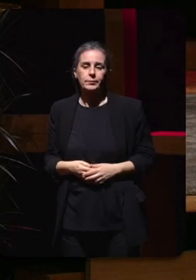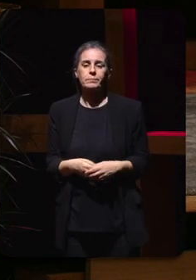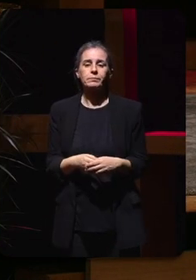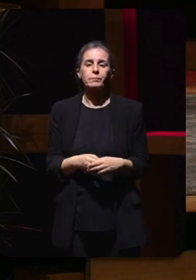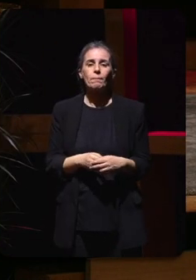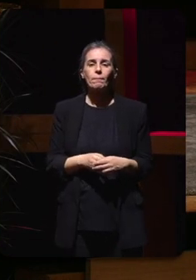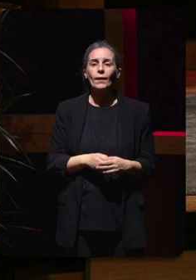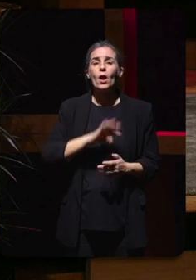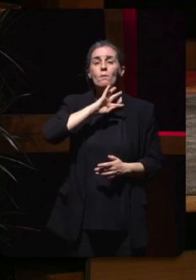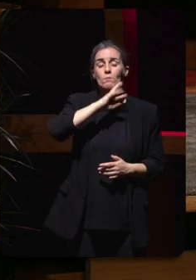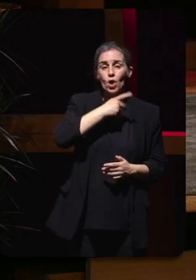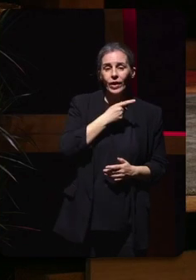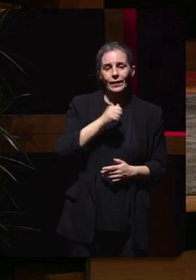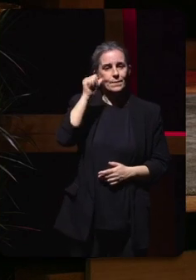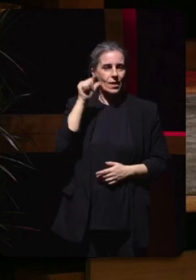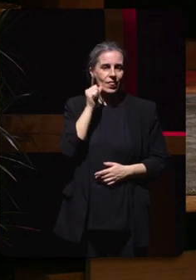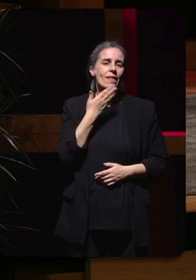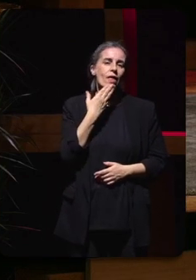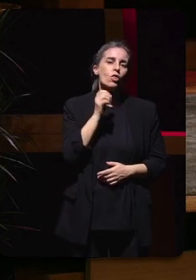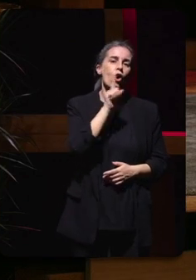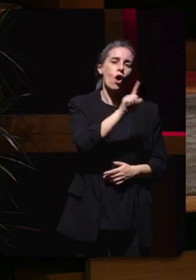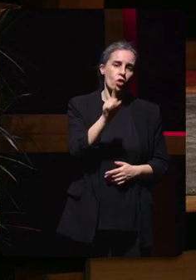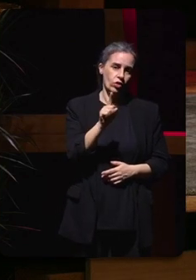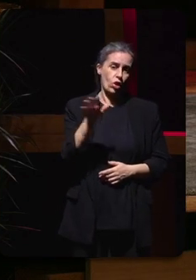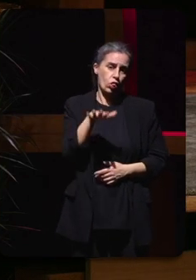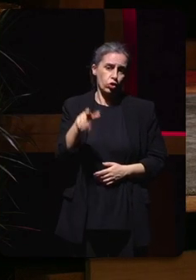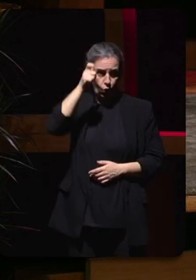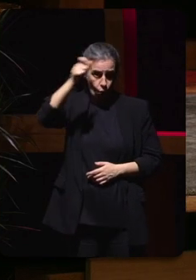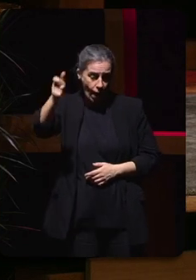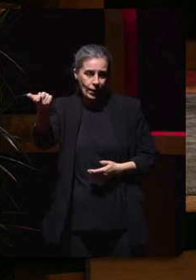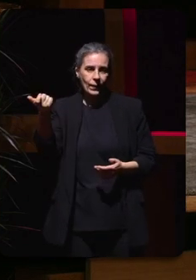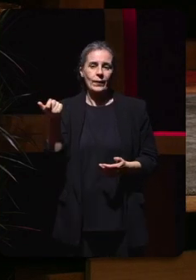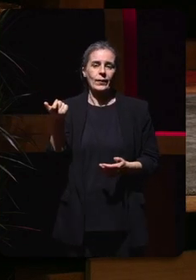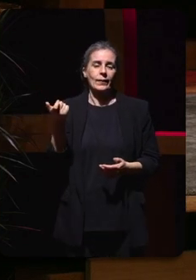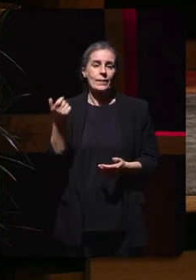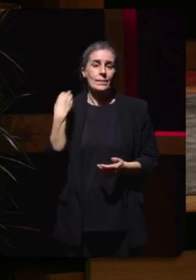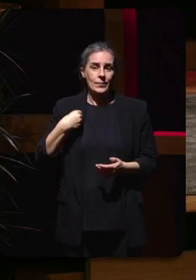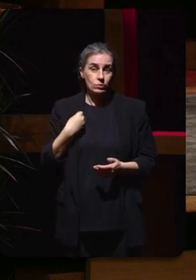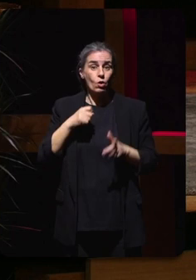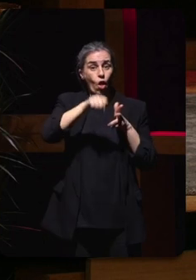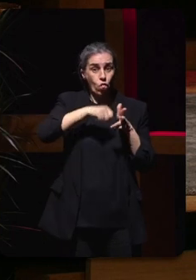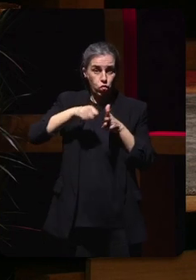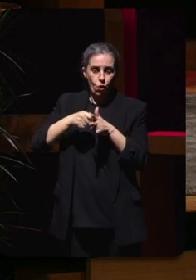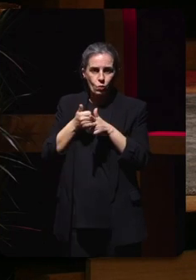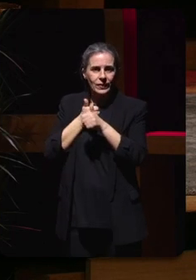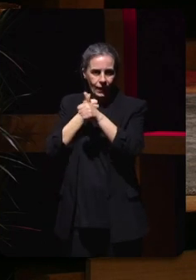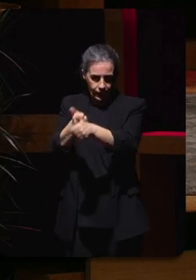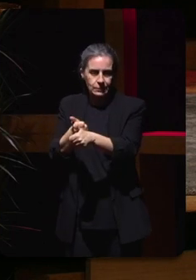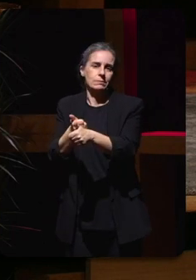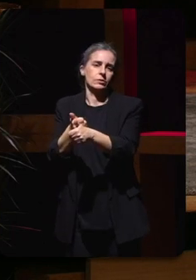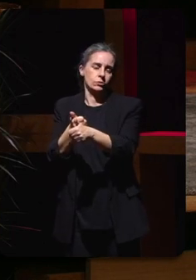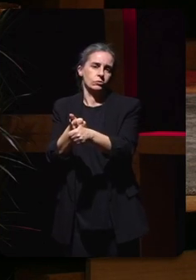Violeta, embarazada a los 11 años en una zona rural colombiana, que fue seguida por un documental